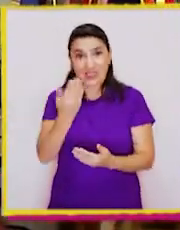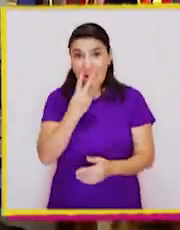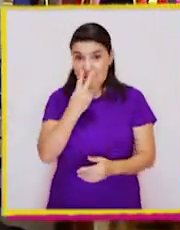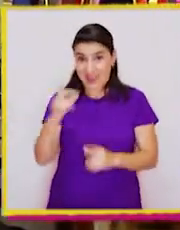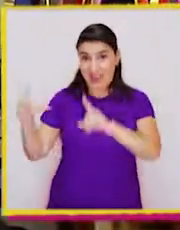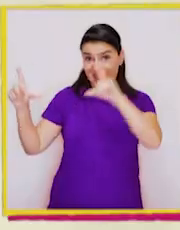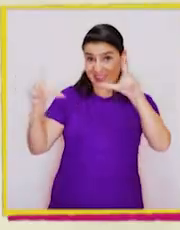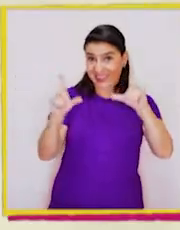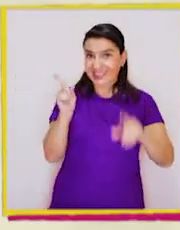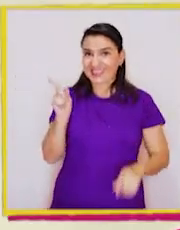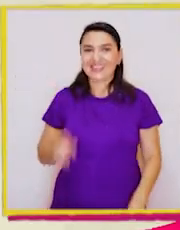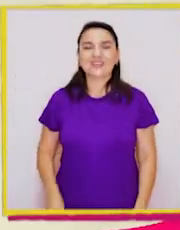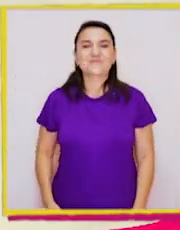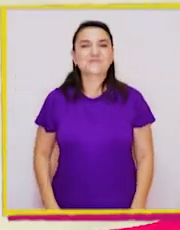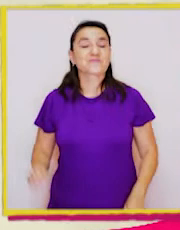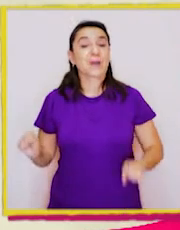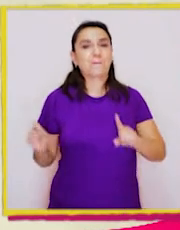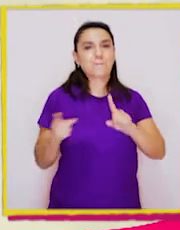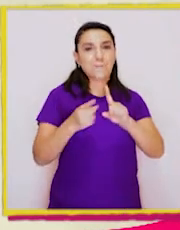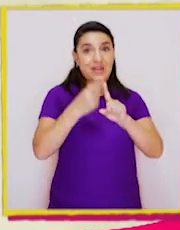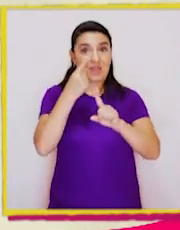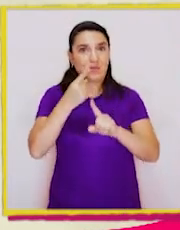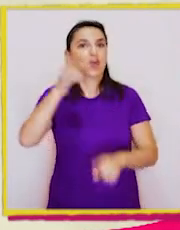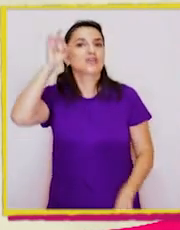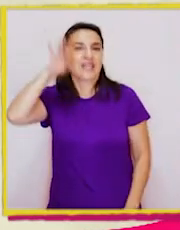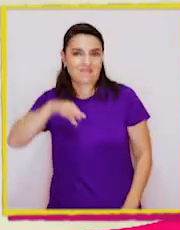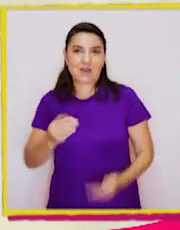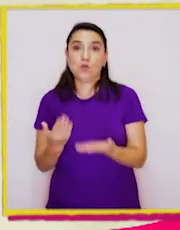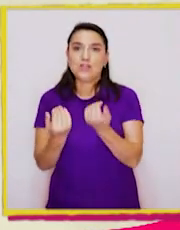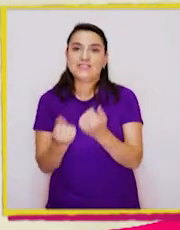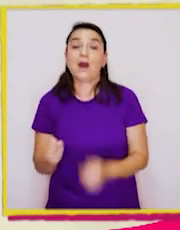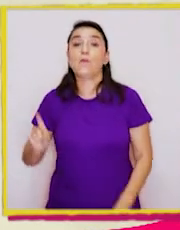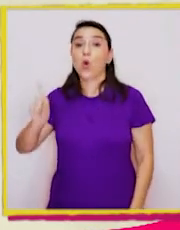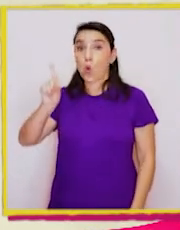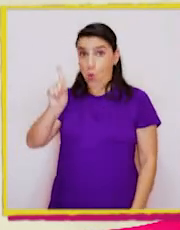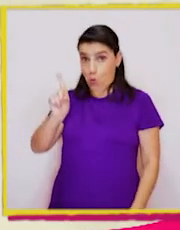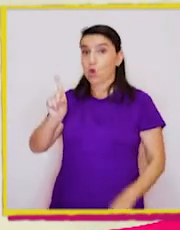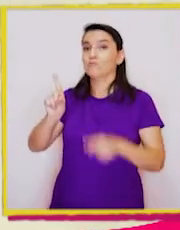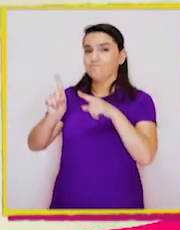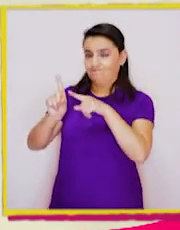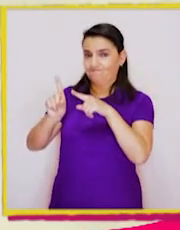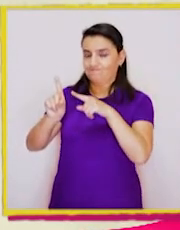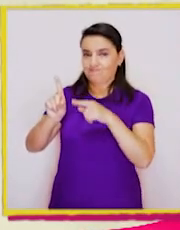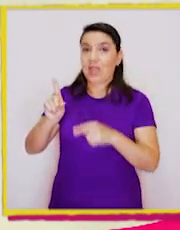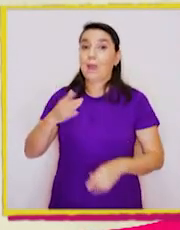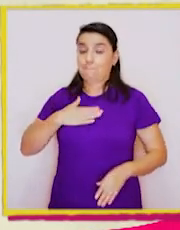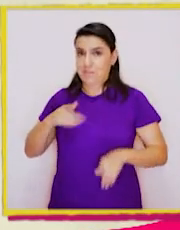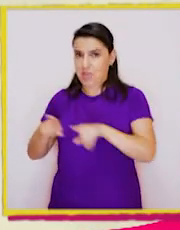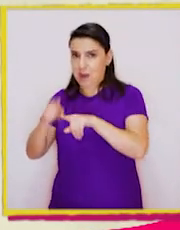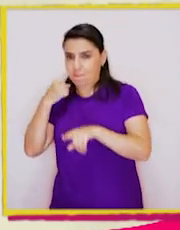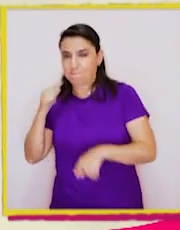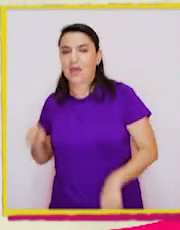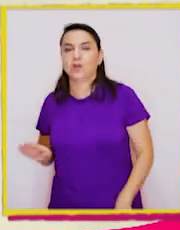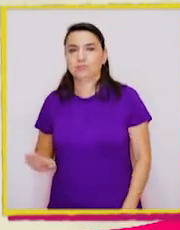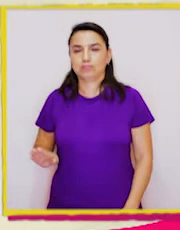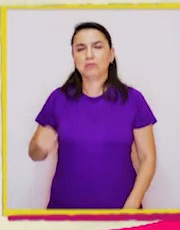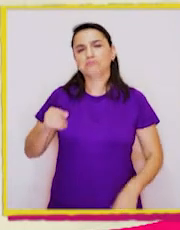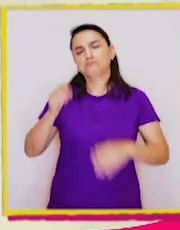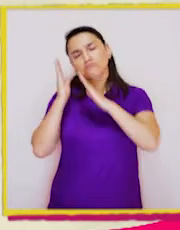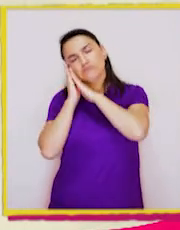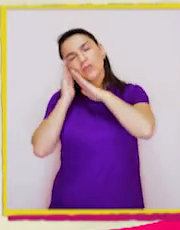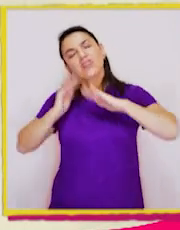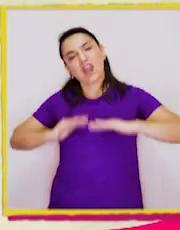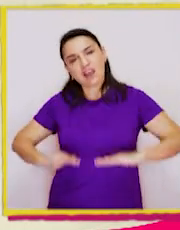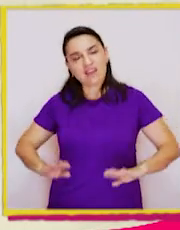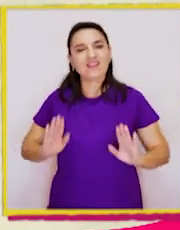tu pantalla! Primero, sabemos que necesitamos un quitapesar para mi hermano. Y así él puede dormir